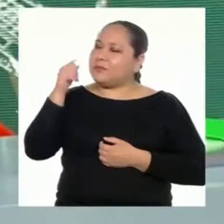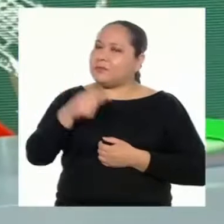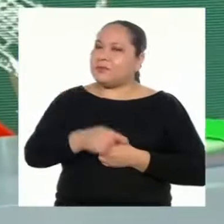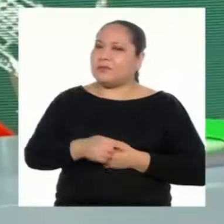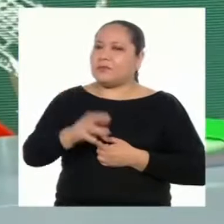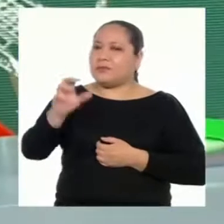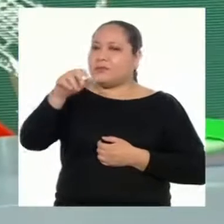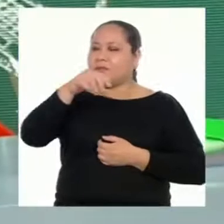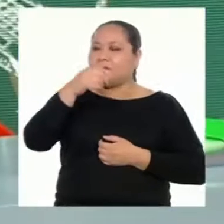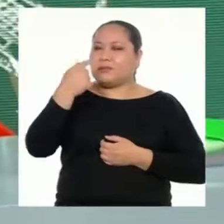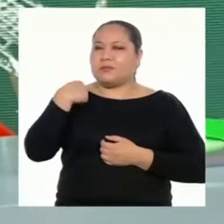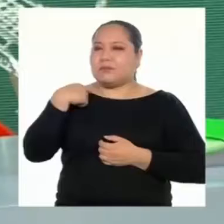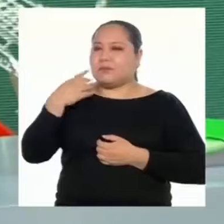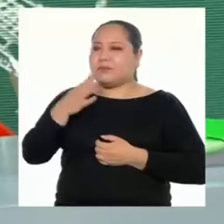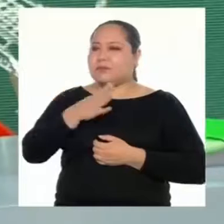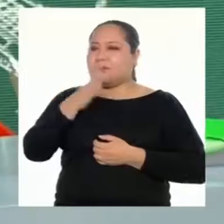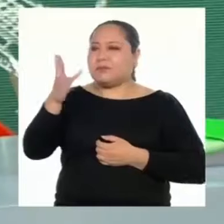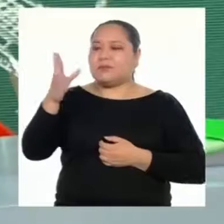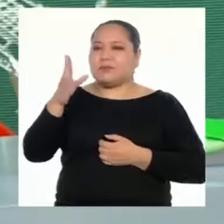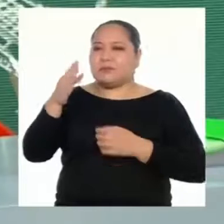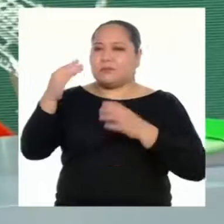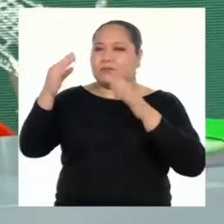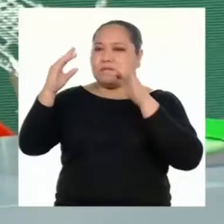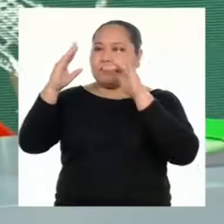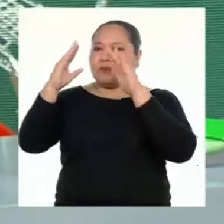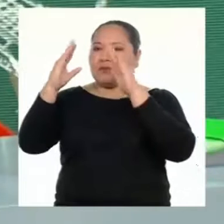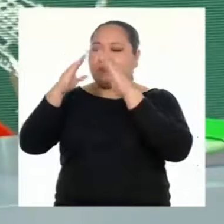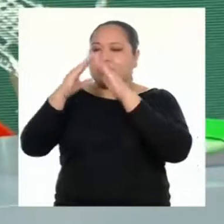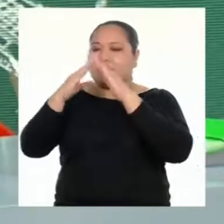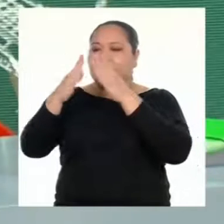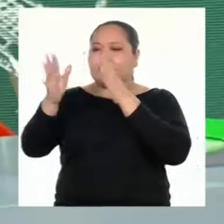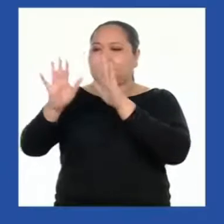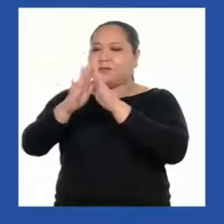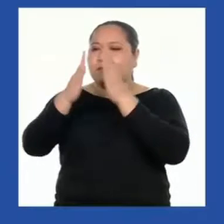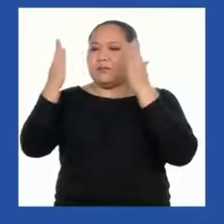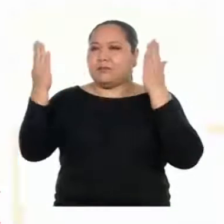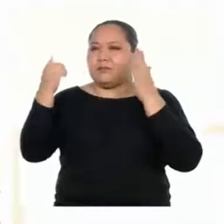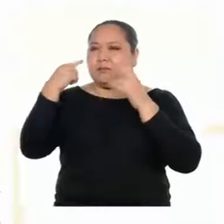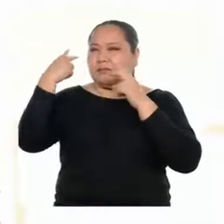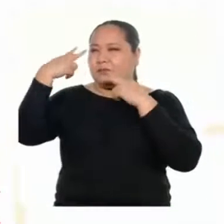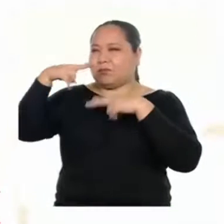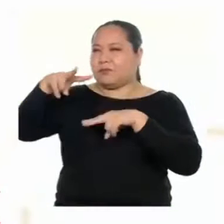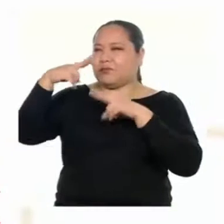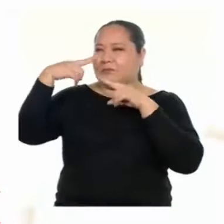Profesora, la otra vez pasé por un kiosco y leí esta noticia en un diario.